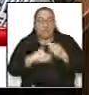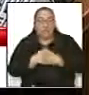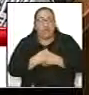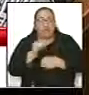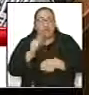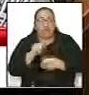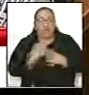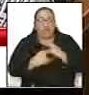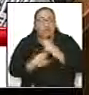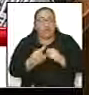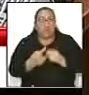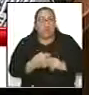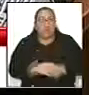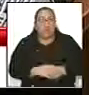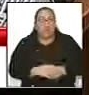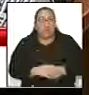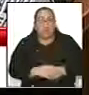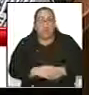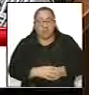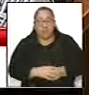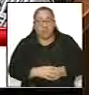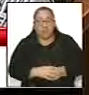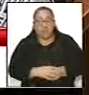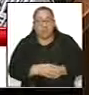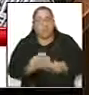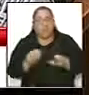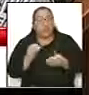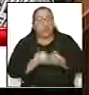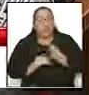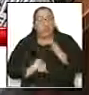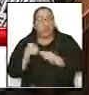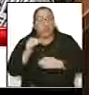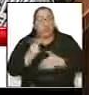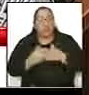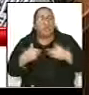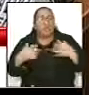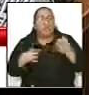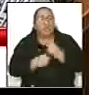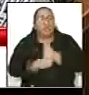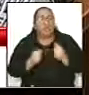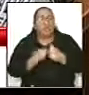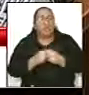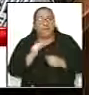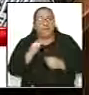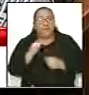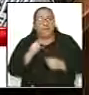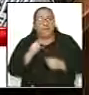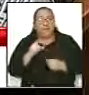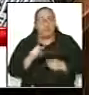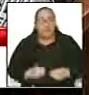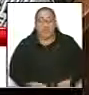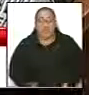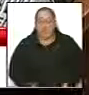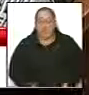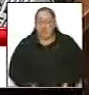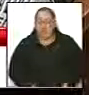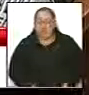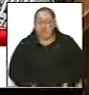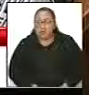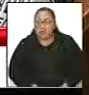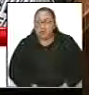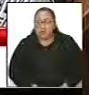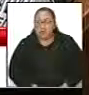de transmisión disponibles en la fibra óptica son muchísimo mayores que la que podía alcanzarse con un satélite cualquiera, y